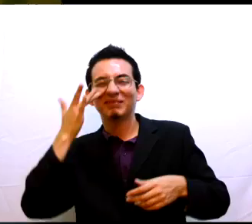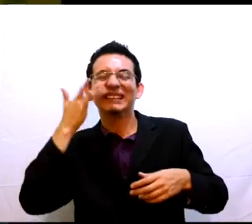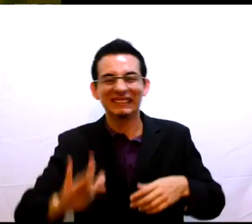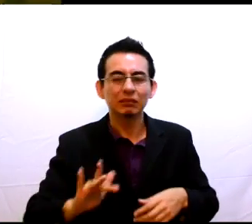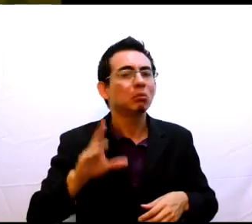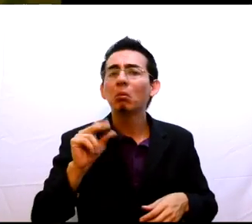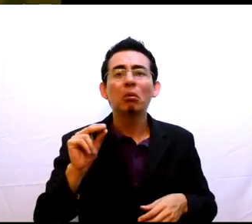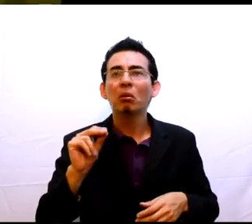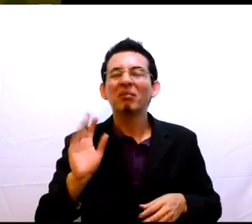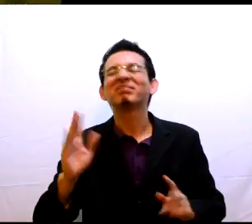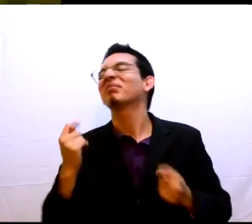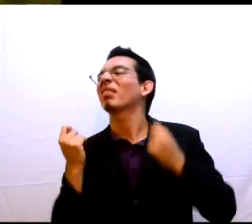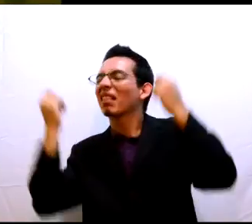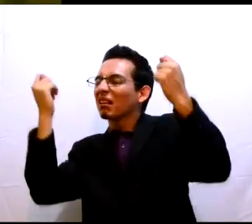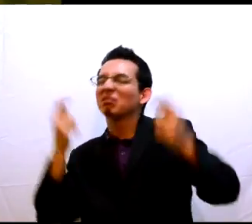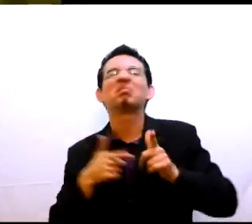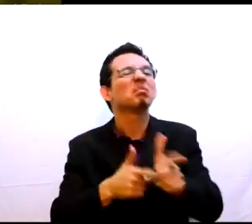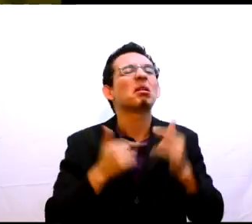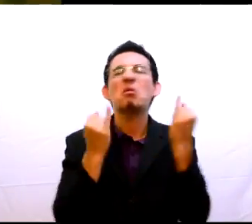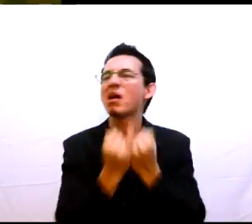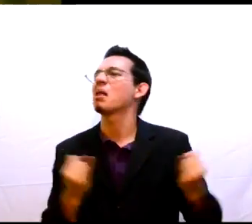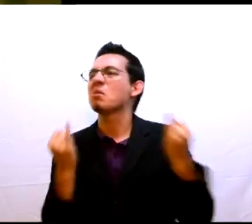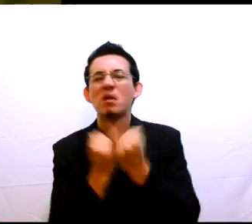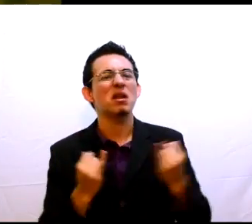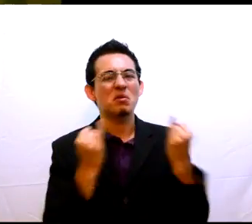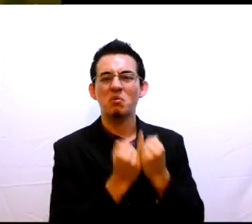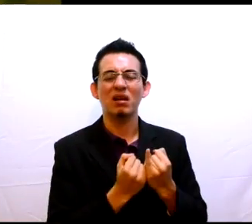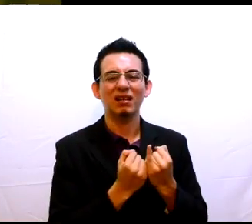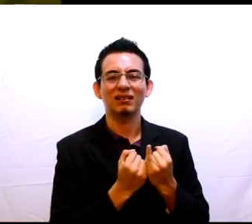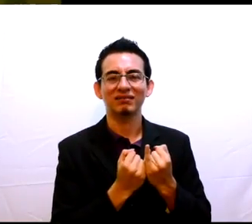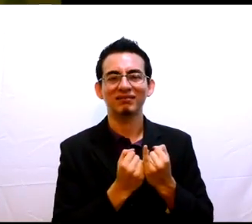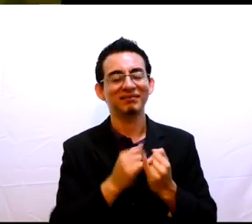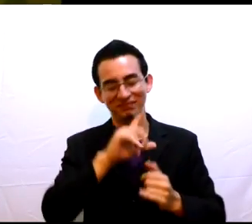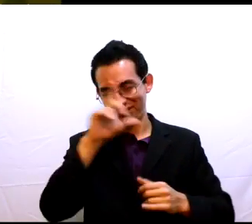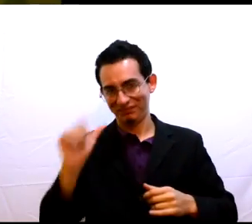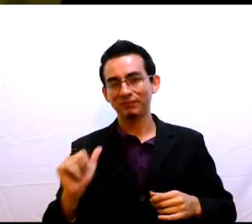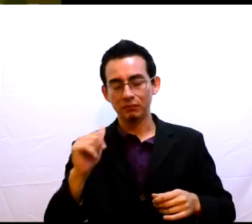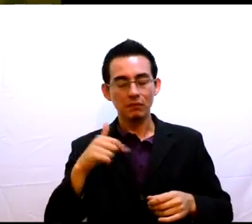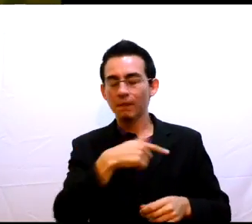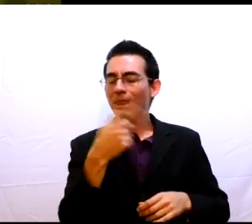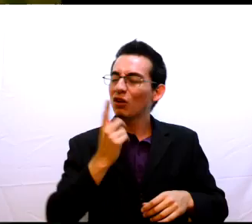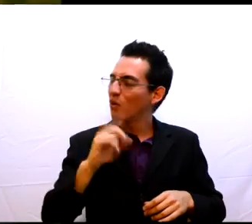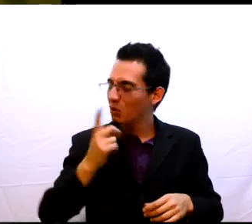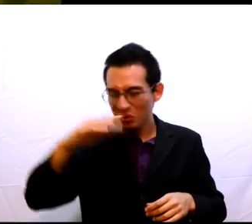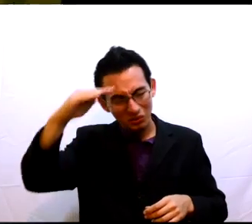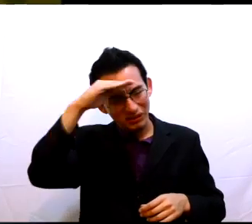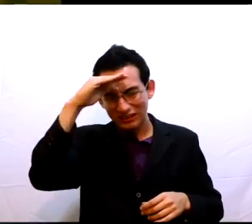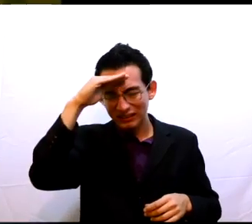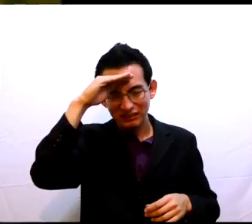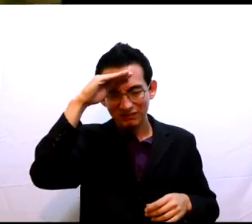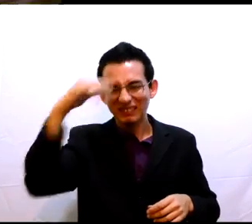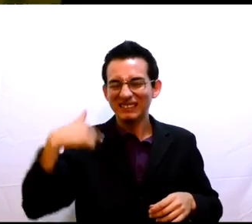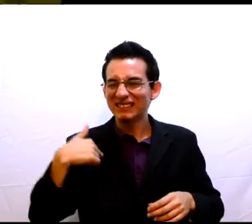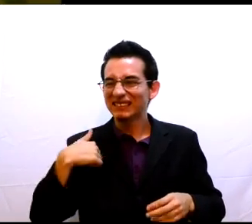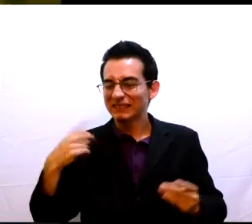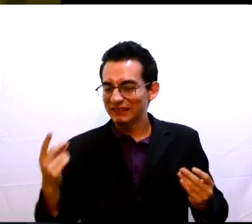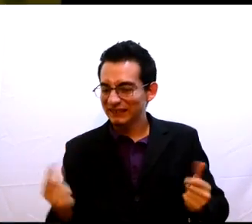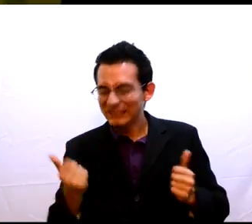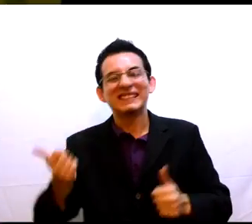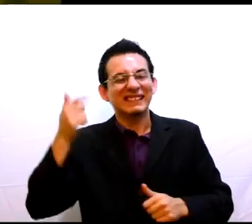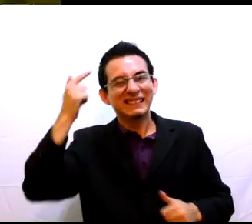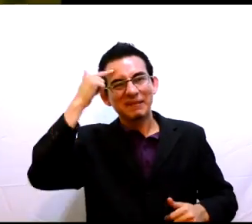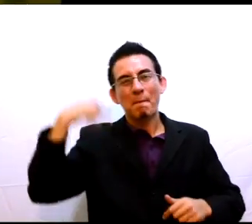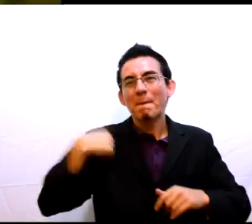el versículo 4 él solo se responde y dice ya sé lo que haré ya sé lo que